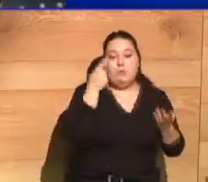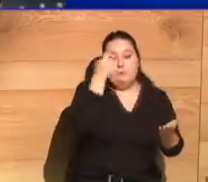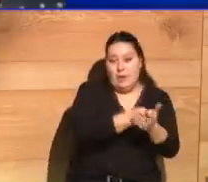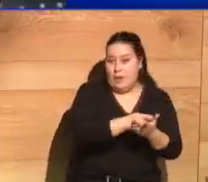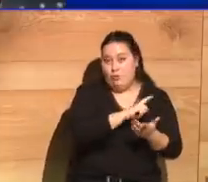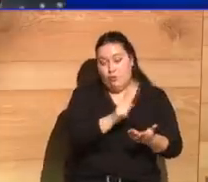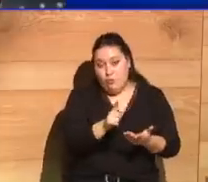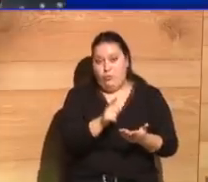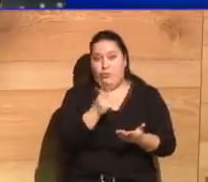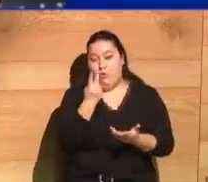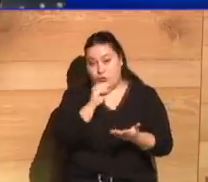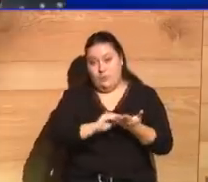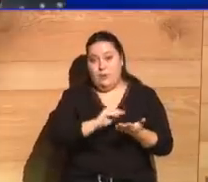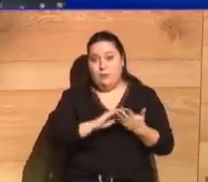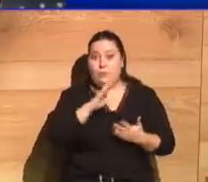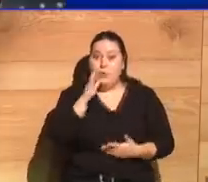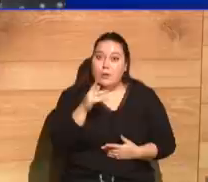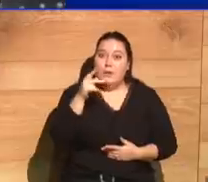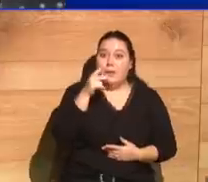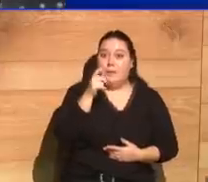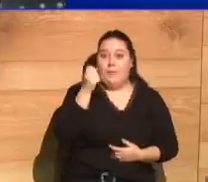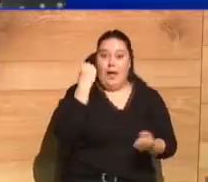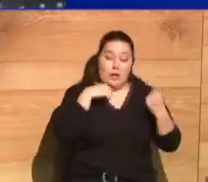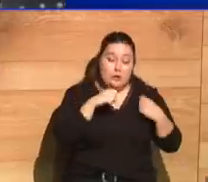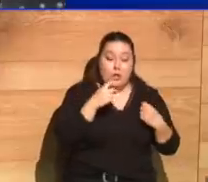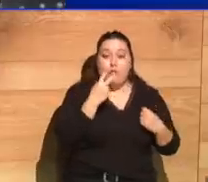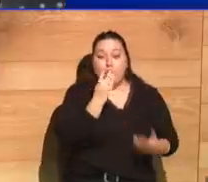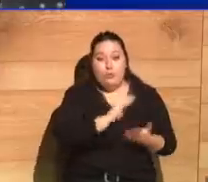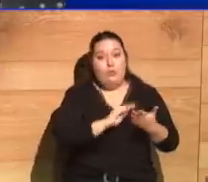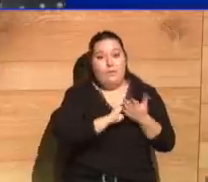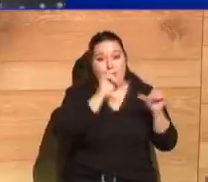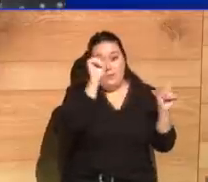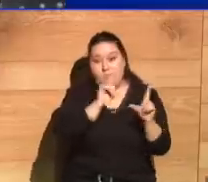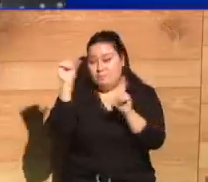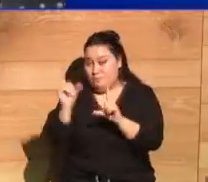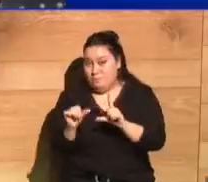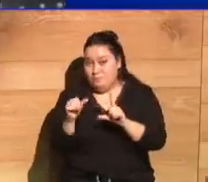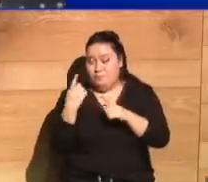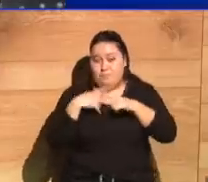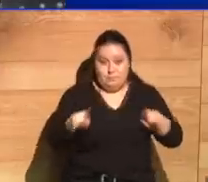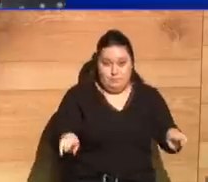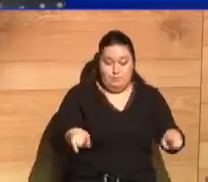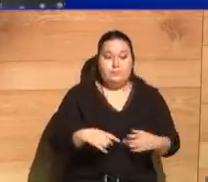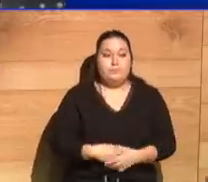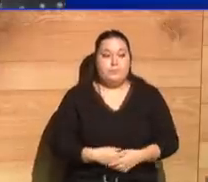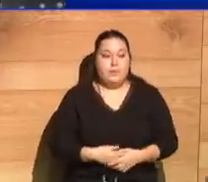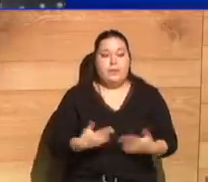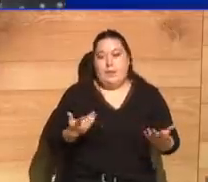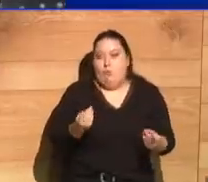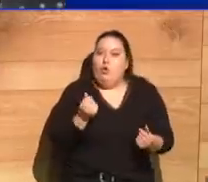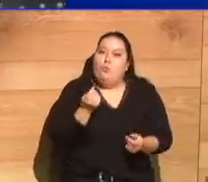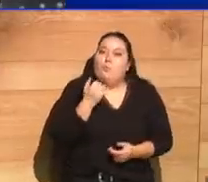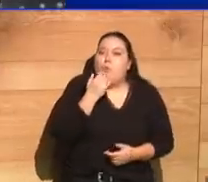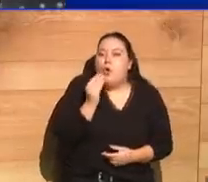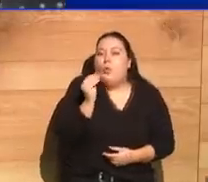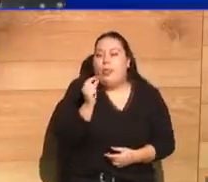derechos de autor, etcétera, porque esos actores van a verse expuestos en dos ocasiones, no, de forma diferente. Ya, Rodrigo, te dan una propina, vale,